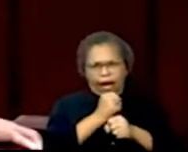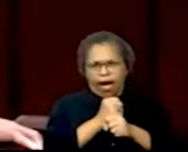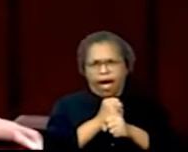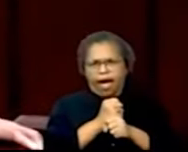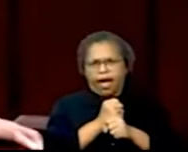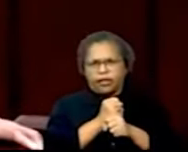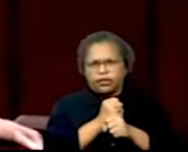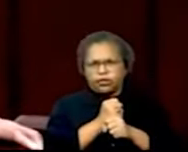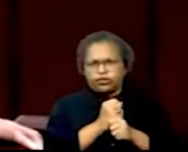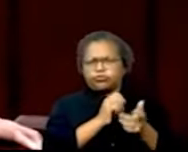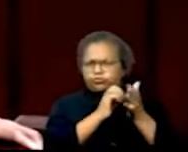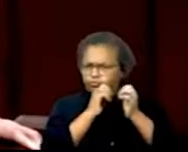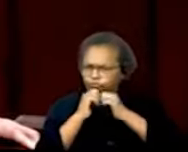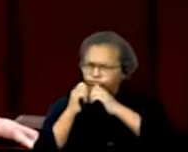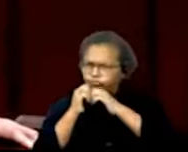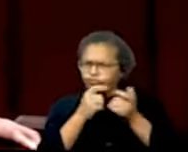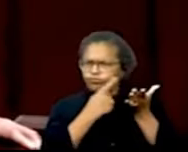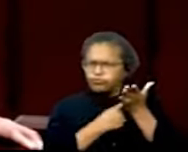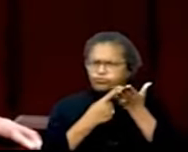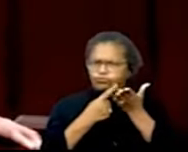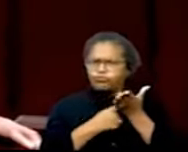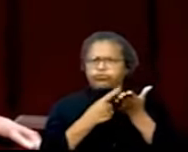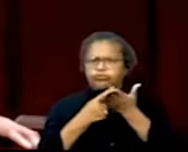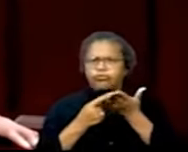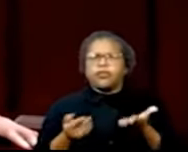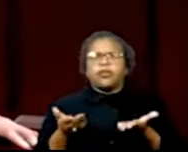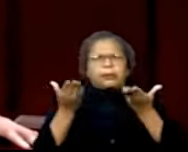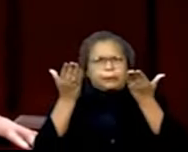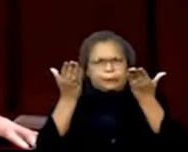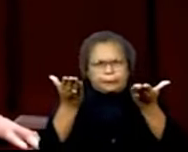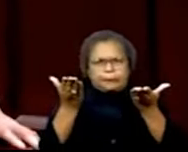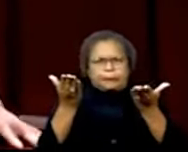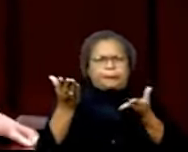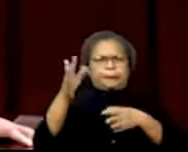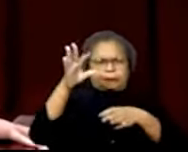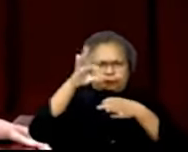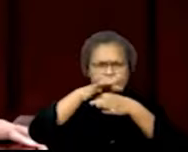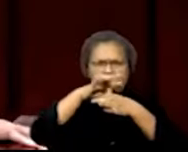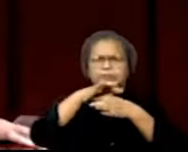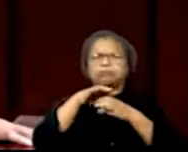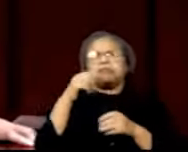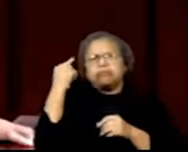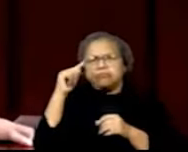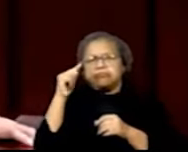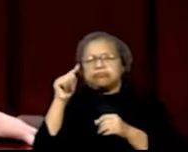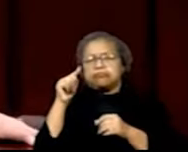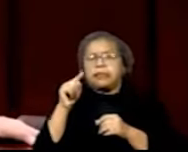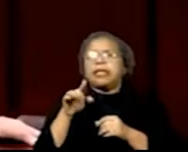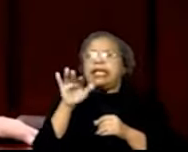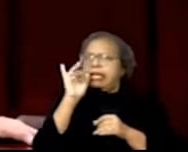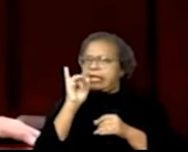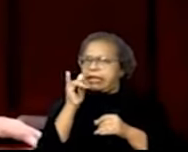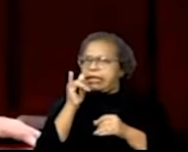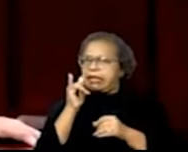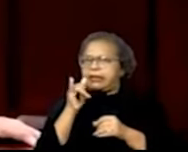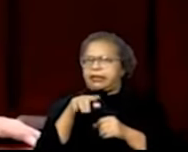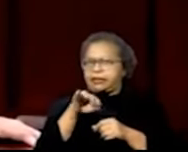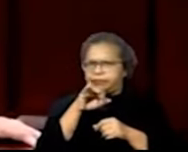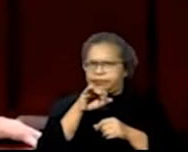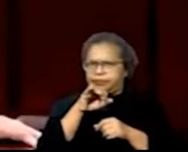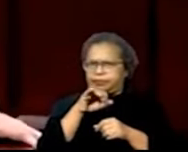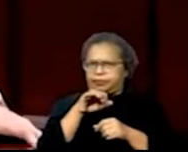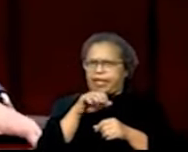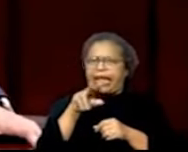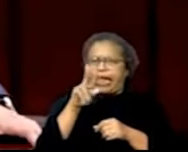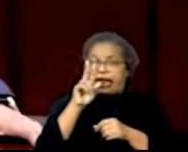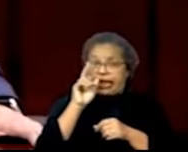las propuestas, y esta, específicamente la que corresponde a dos periodos y nunca más, obtuvo